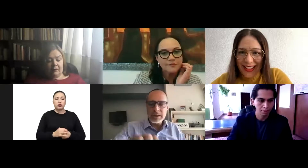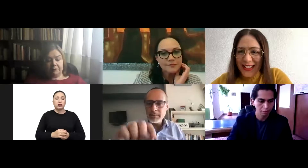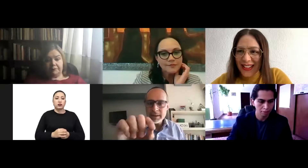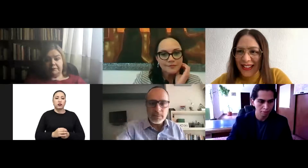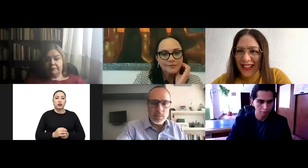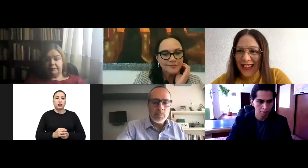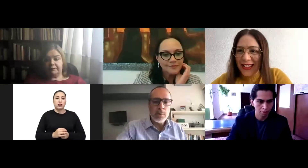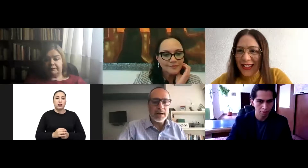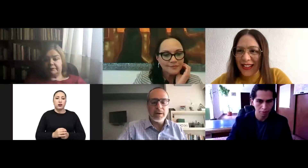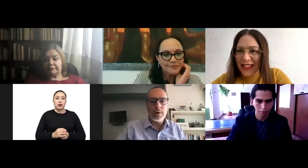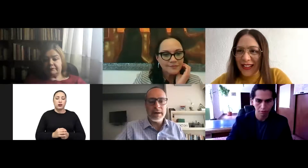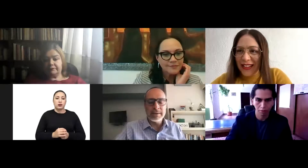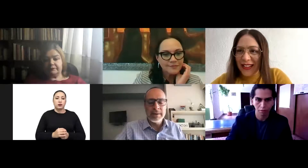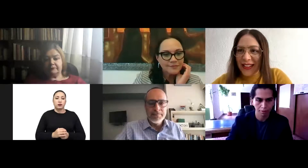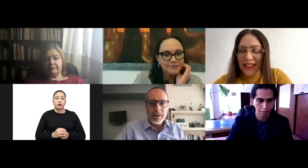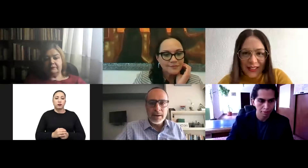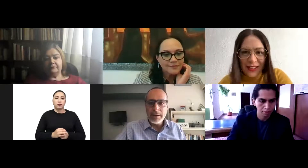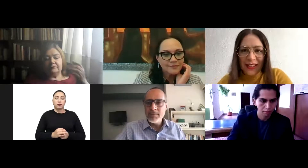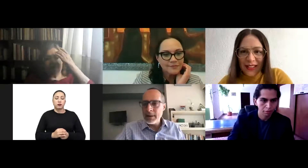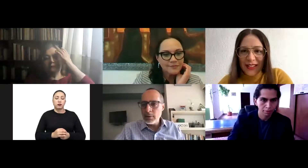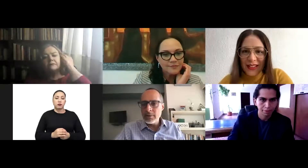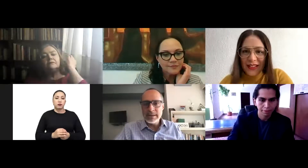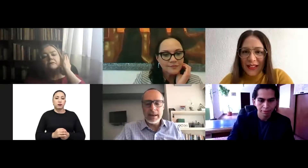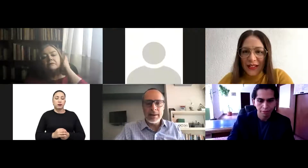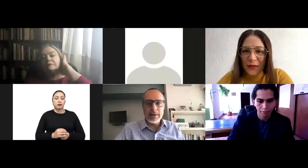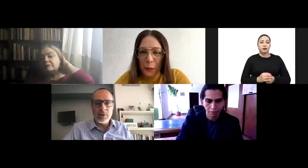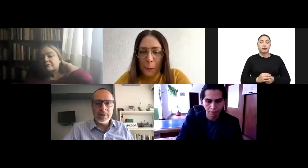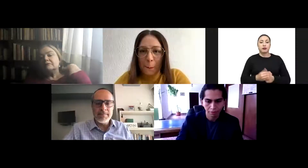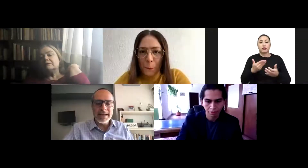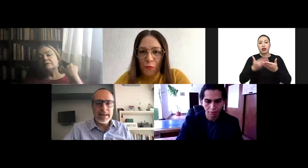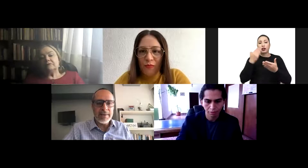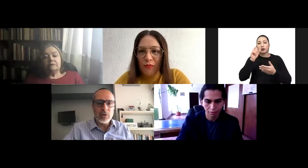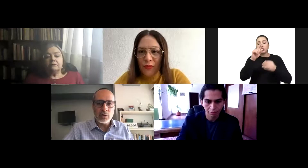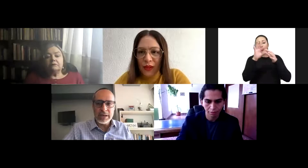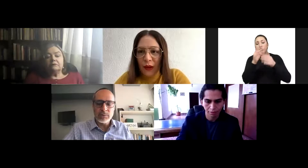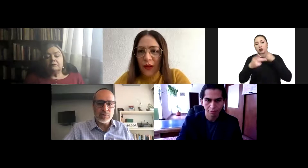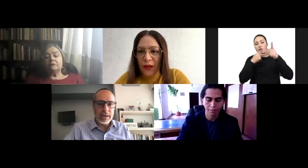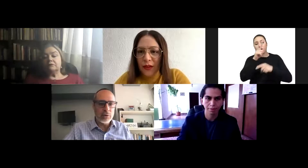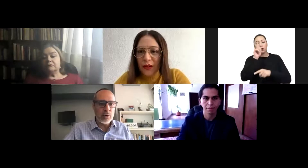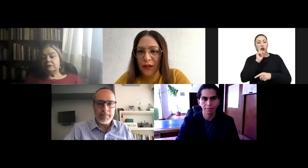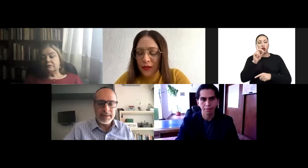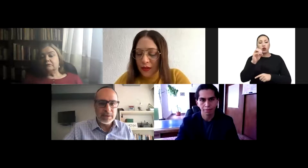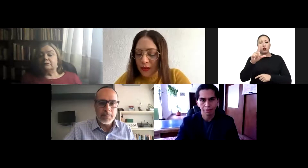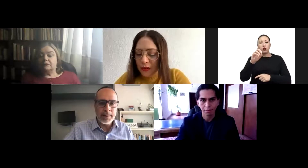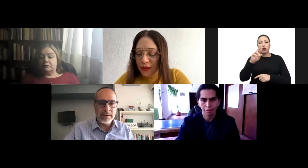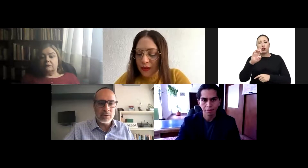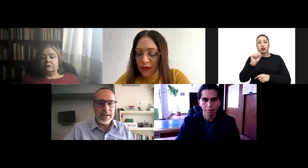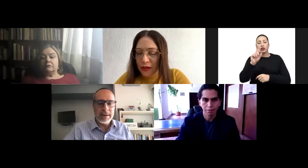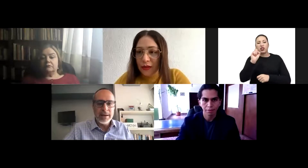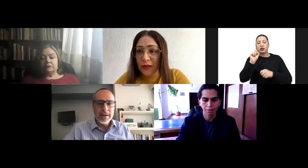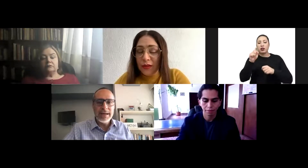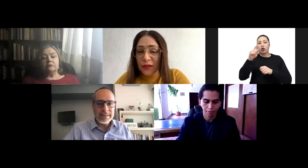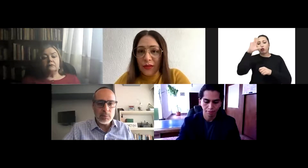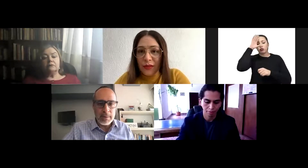Dos Gracias. temas muy particulares. Bien lo decía Dolores, más allá de los conceptos que con toda precisión presentó